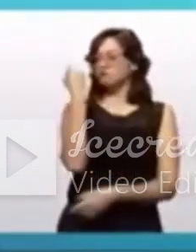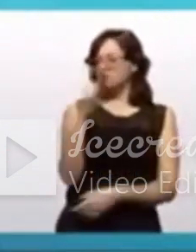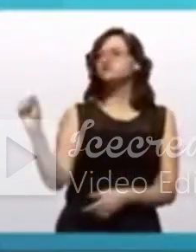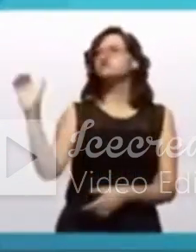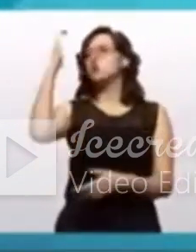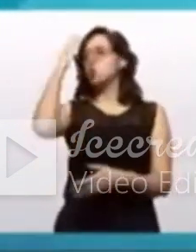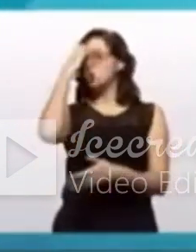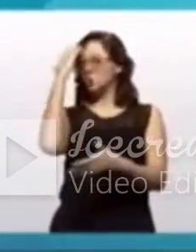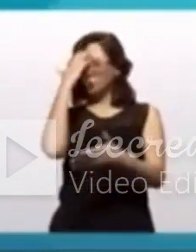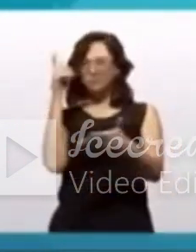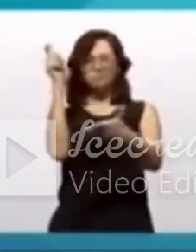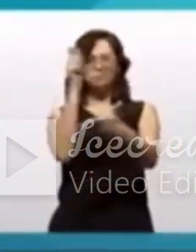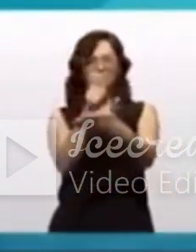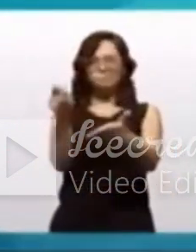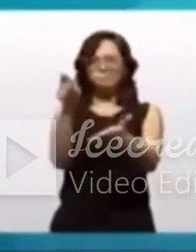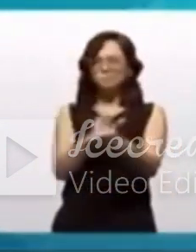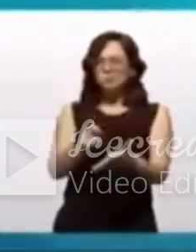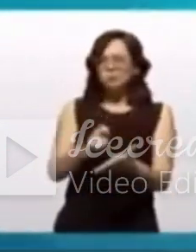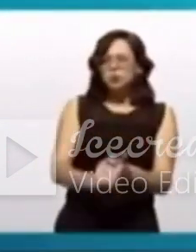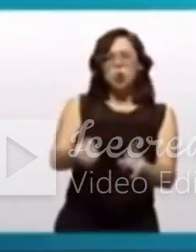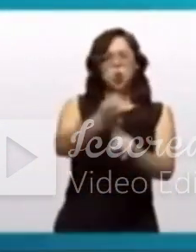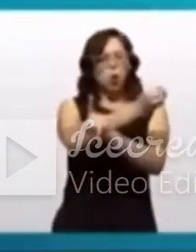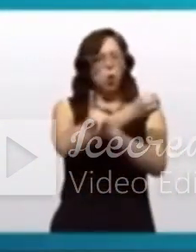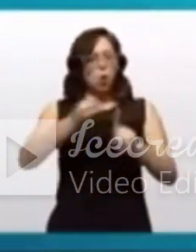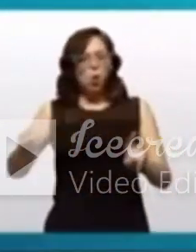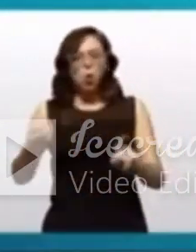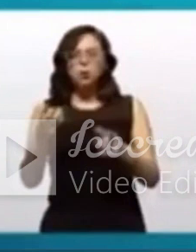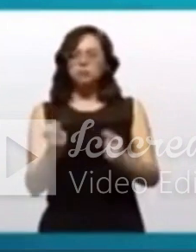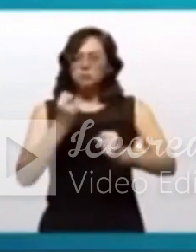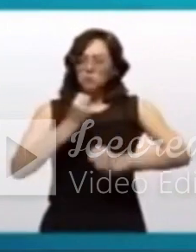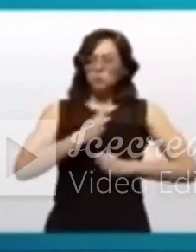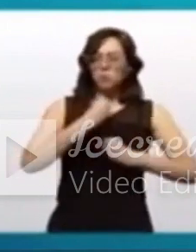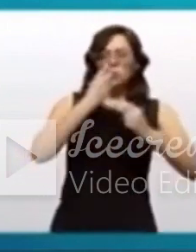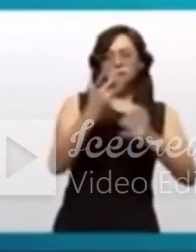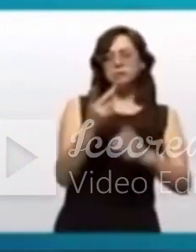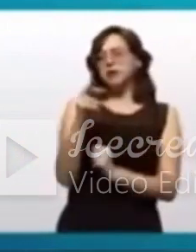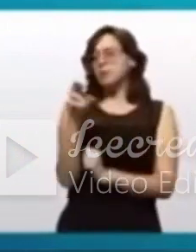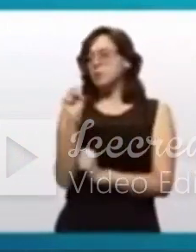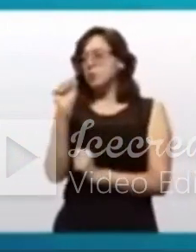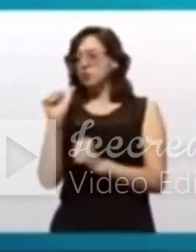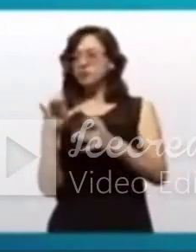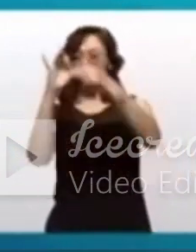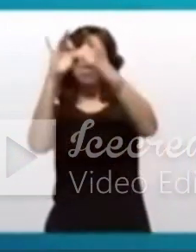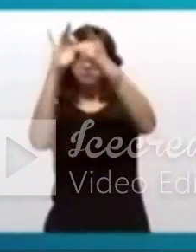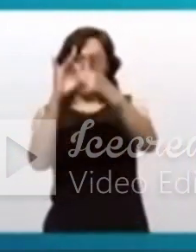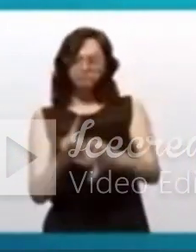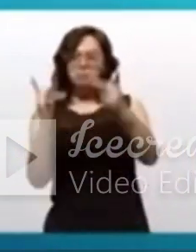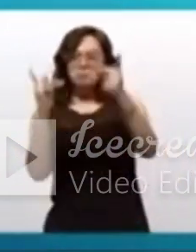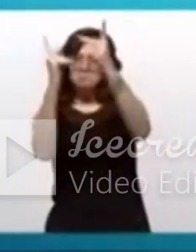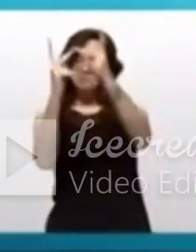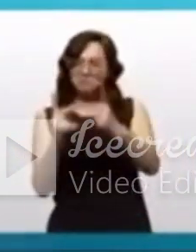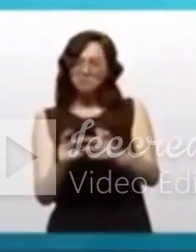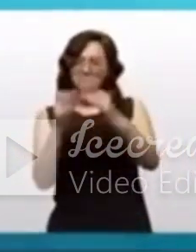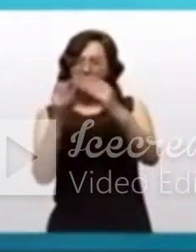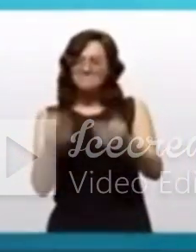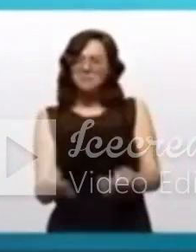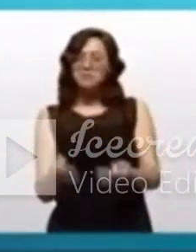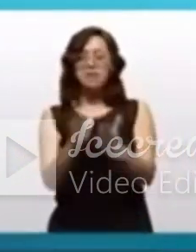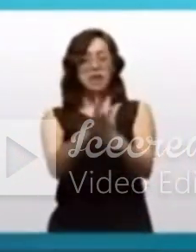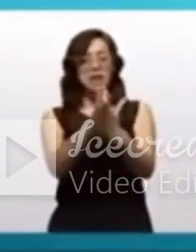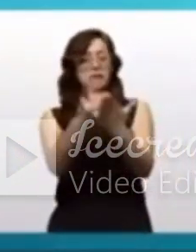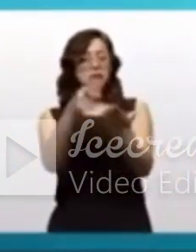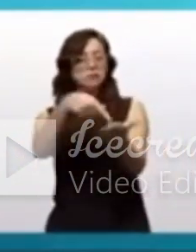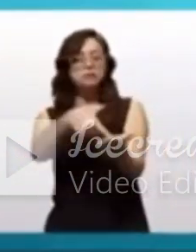sus estructuras, organizada en sus tramas, limpia en la unión de la poesía y la prosa. En el libro preexiste lo